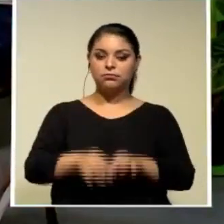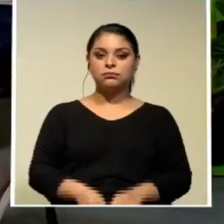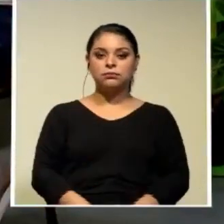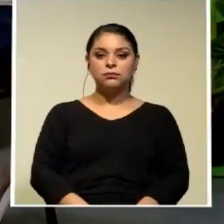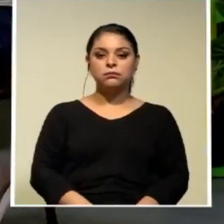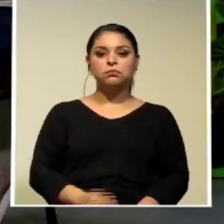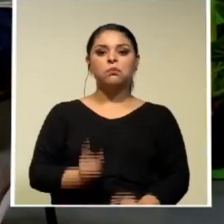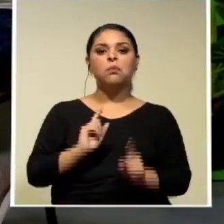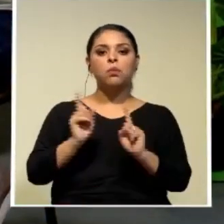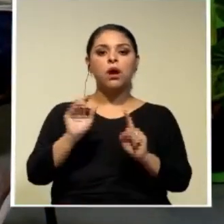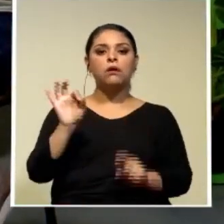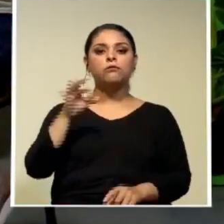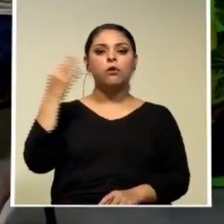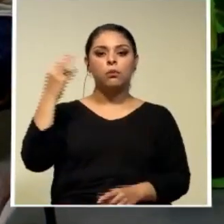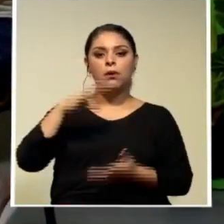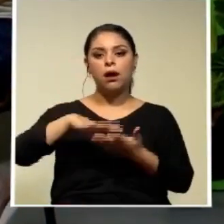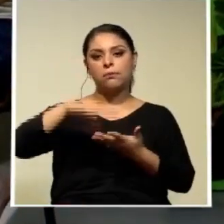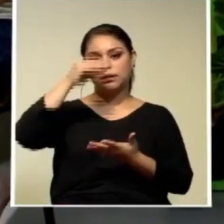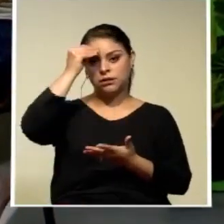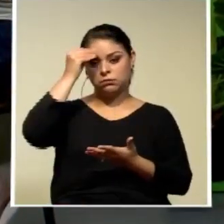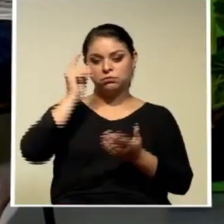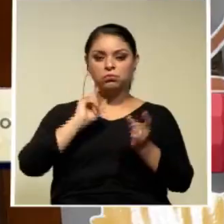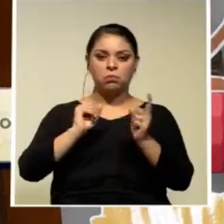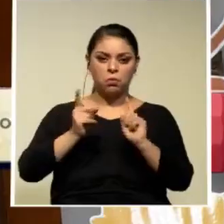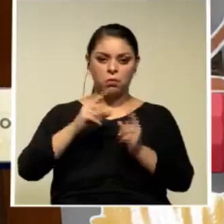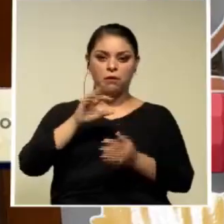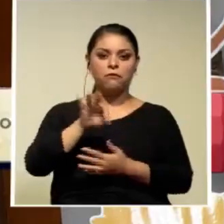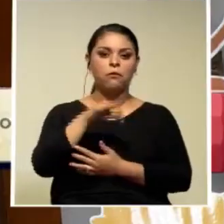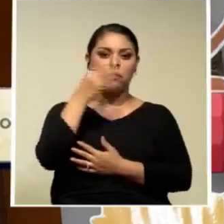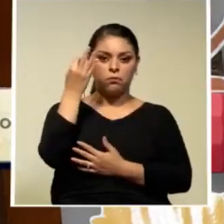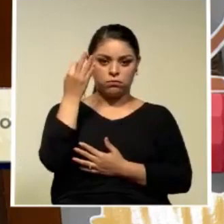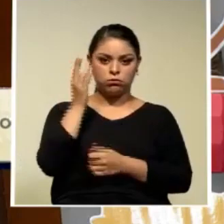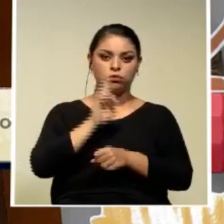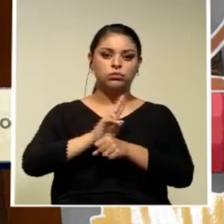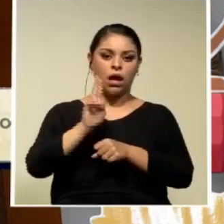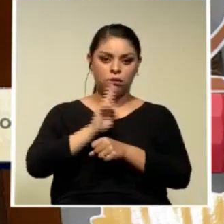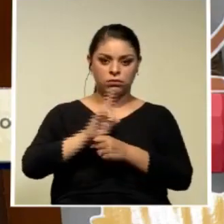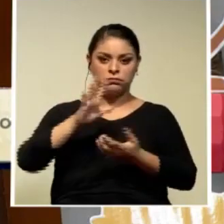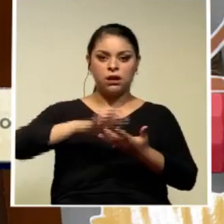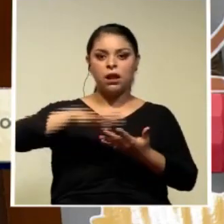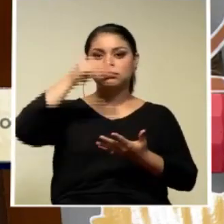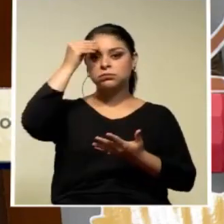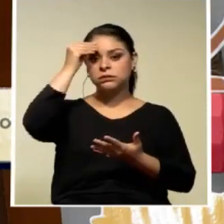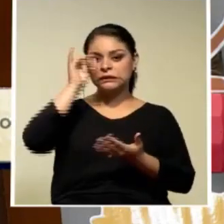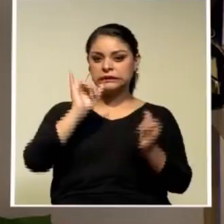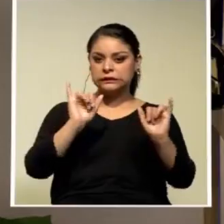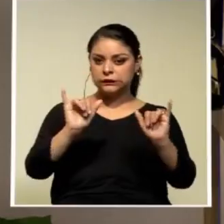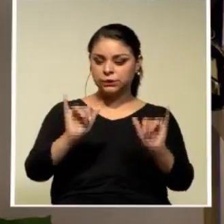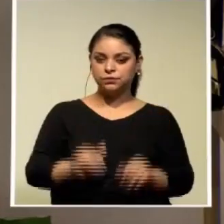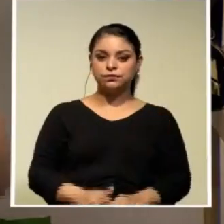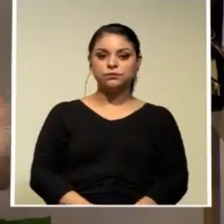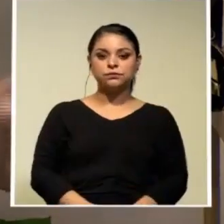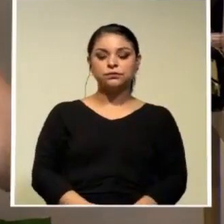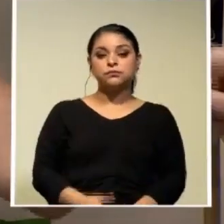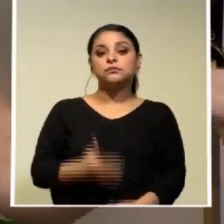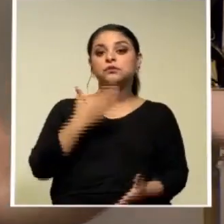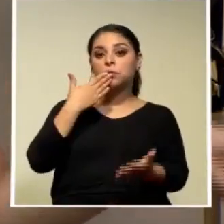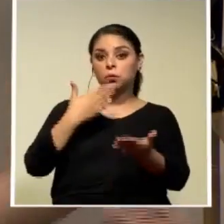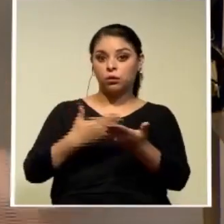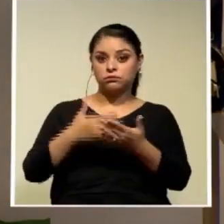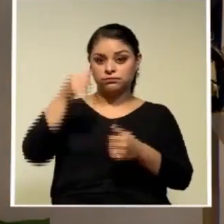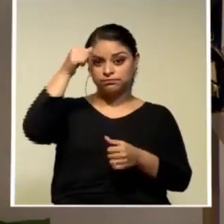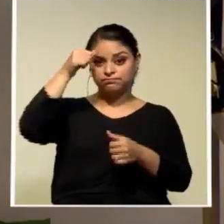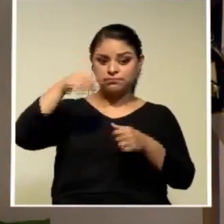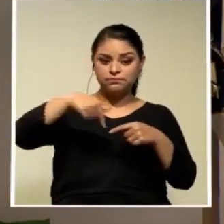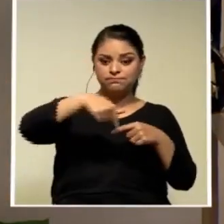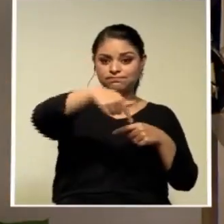¿De qué manera lo aprendimos hoy, niña Gwen? ¿Cuál fue la forma que utilizamos para aprender estos contenidos? Bueno, ese circuito que hicimos